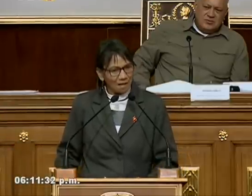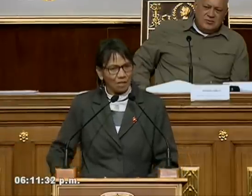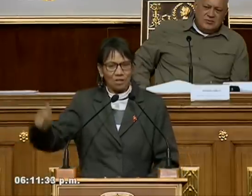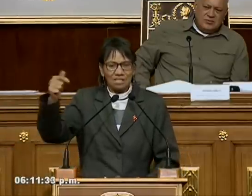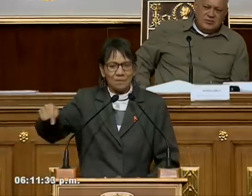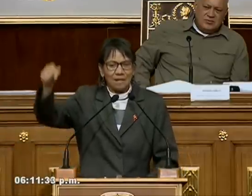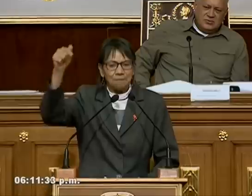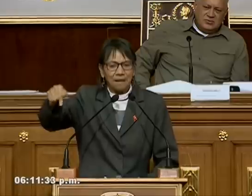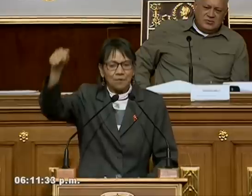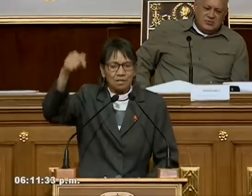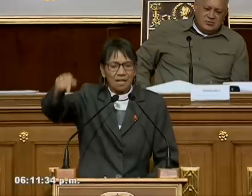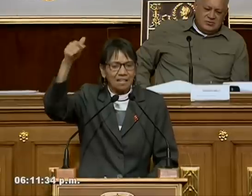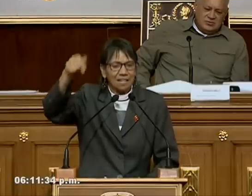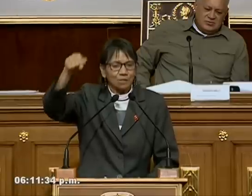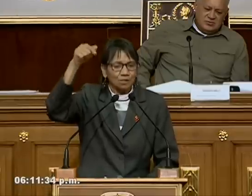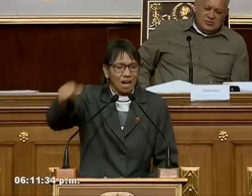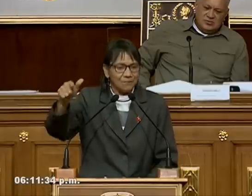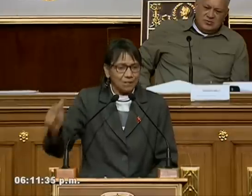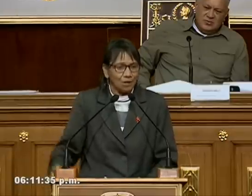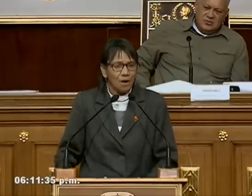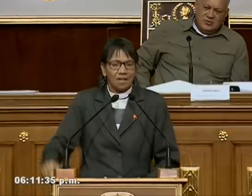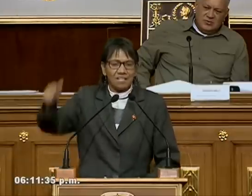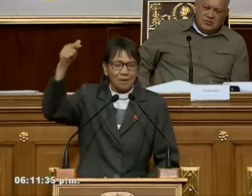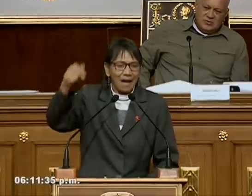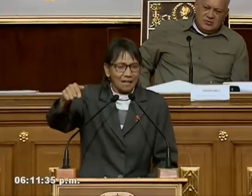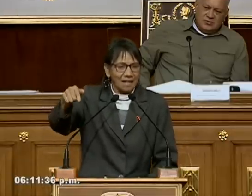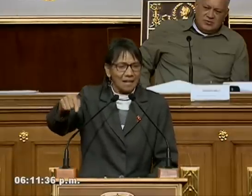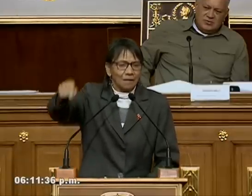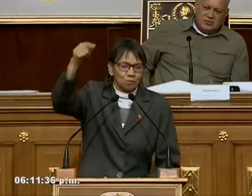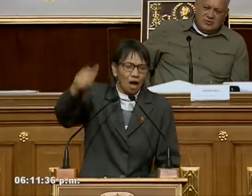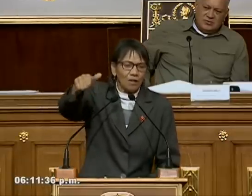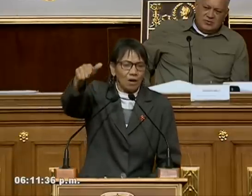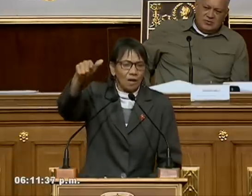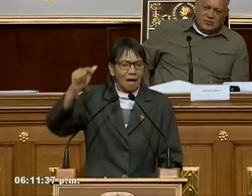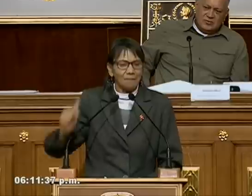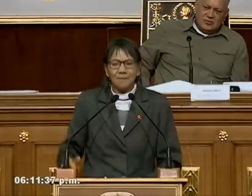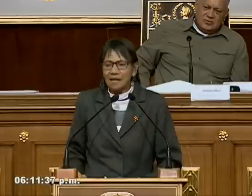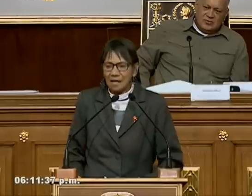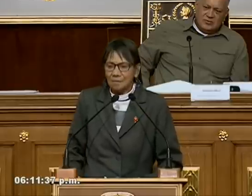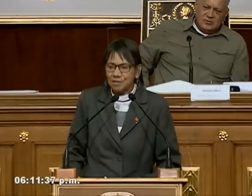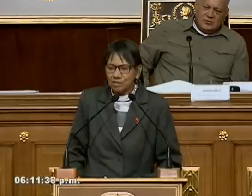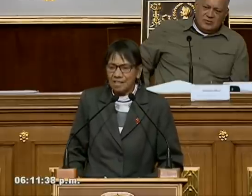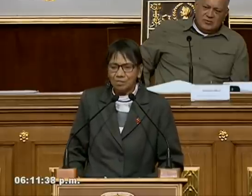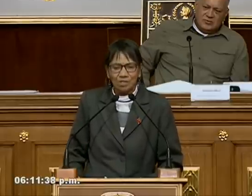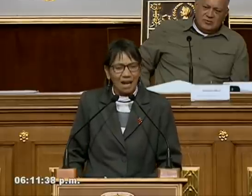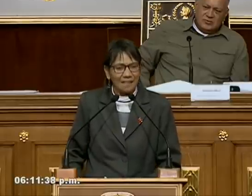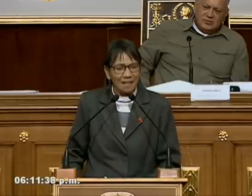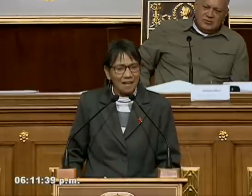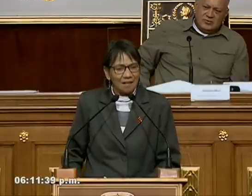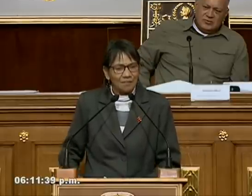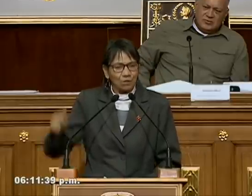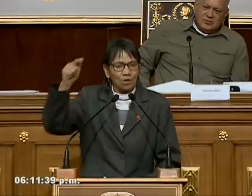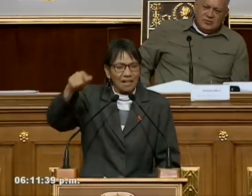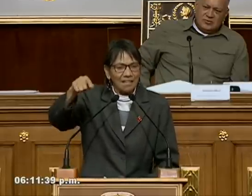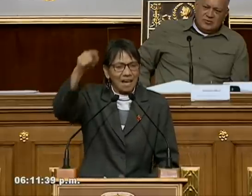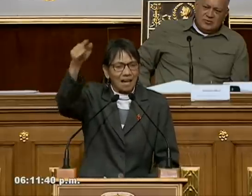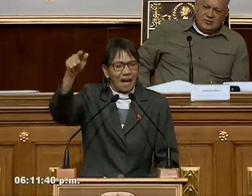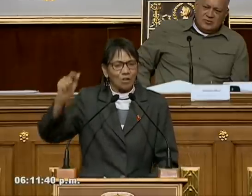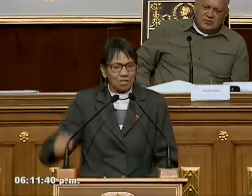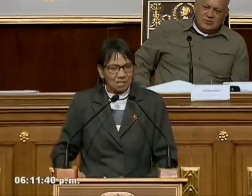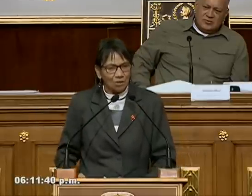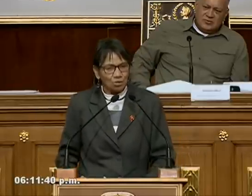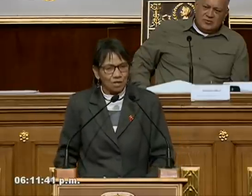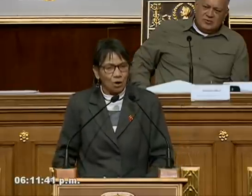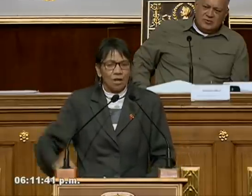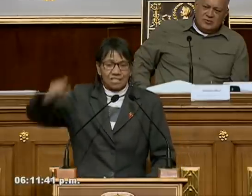Colombia, que lo que sirven es para proteger el narcotráfico y llevarle todas las miles y millones de toneladas de cocaína a